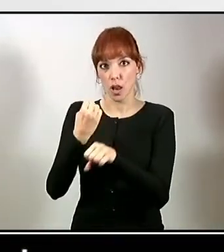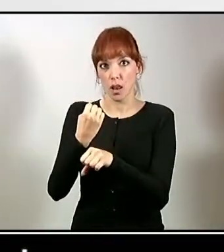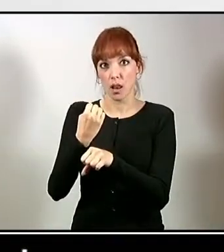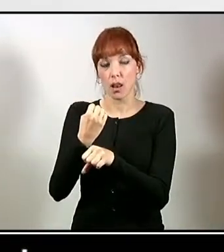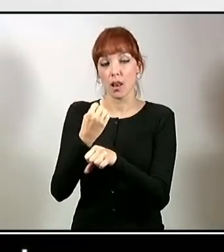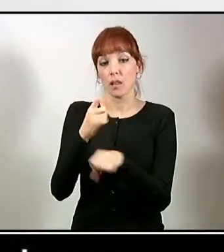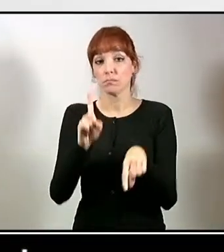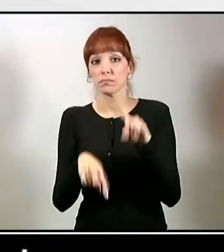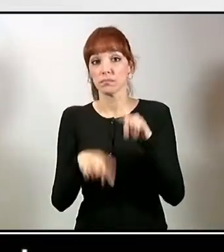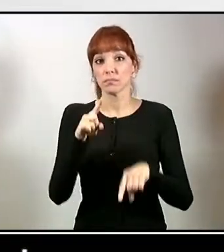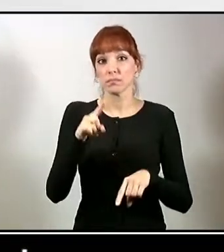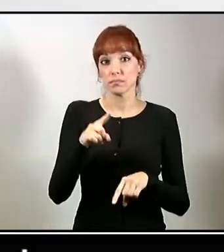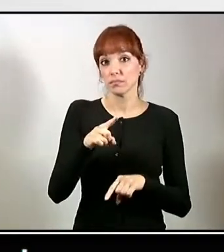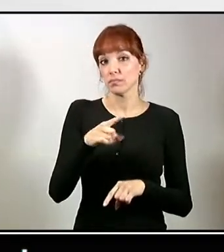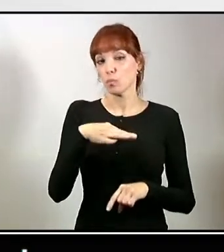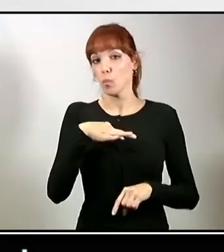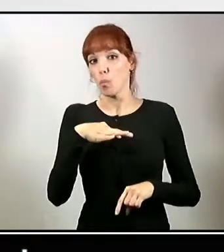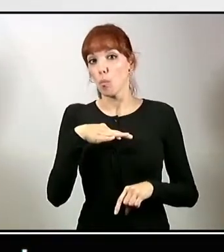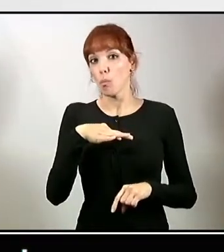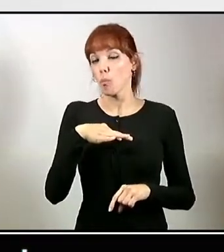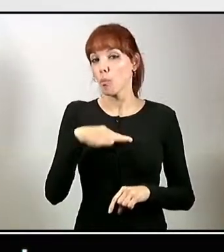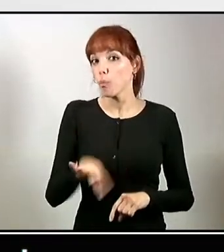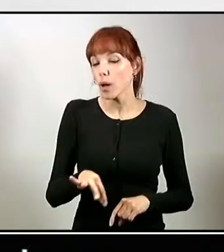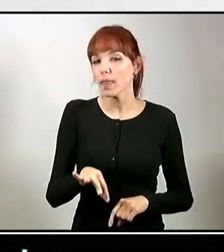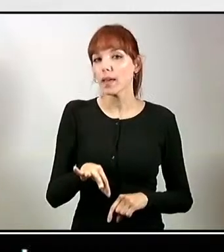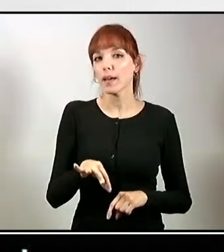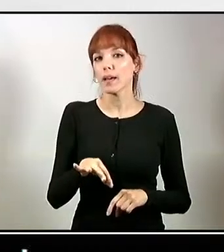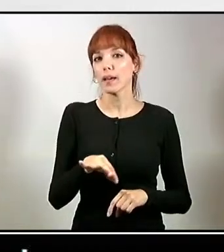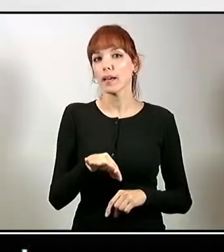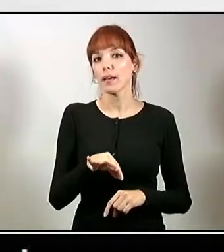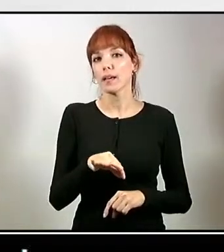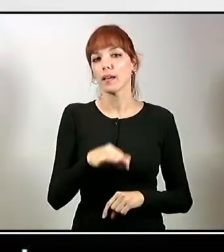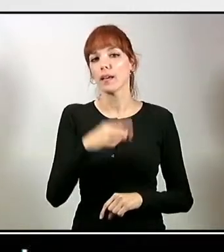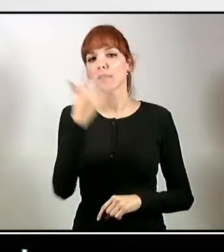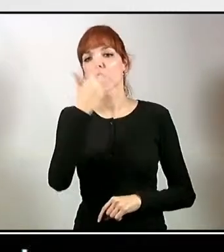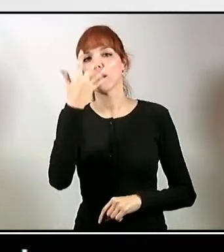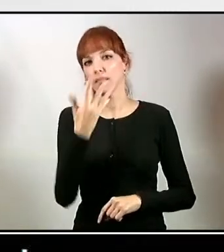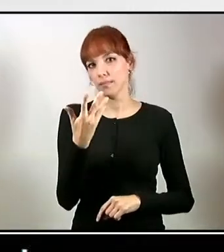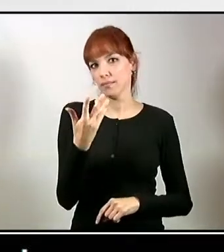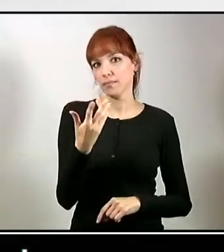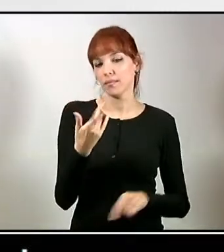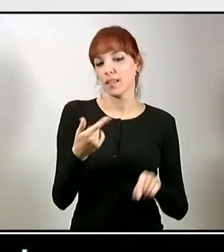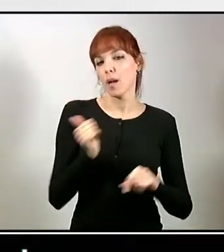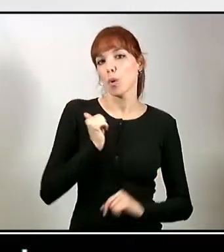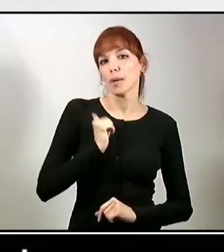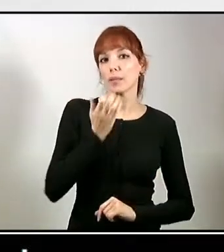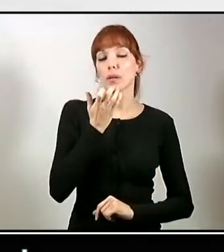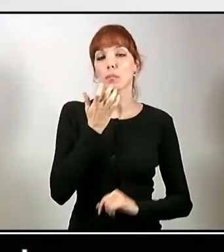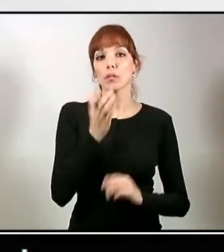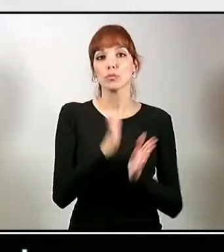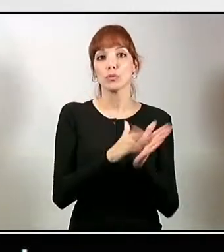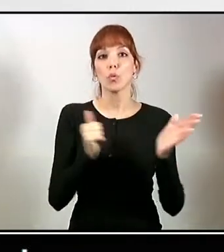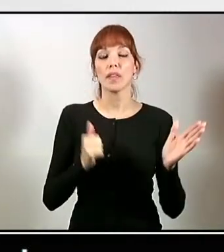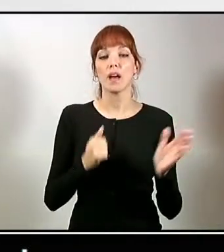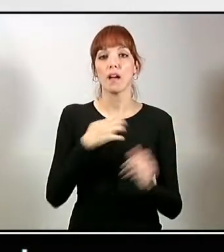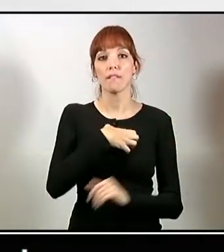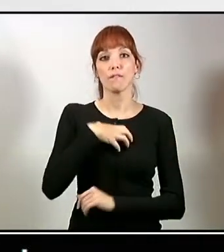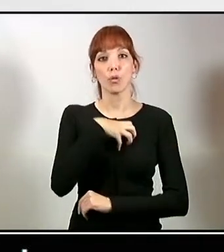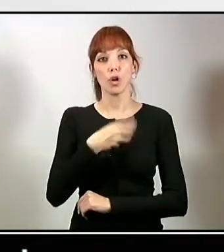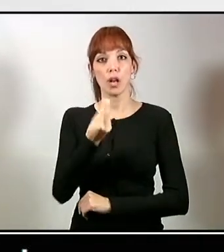veces se puede jugar de manera demagógica con la subida de los salarios de los trabajadores